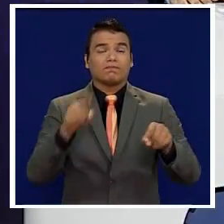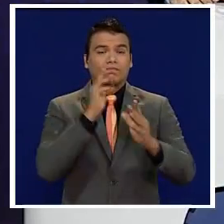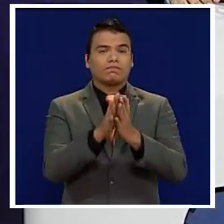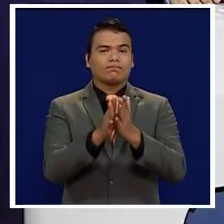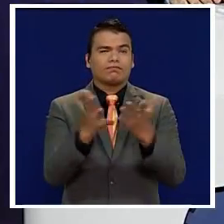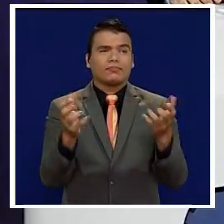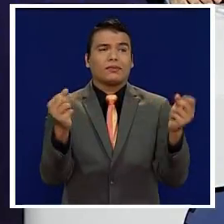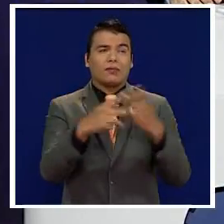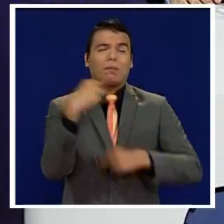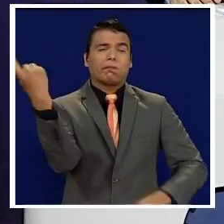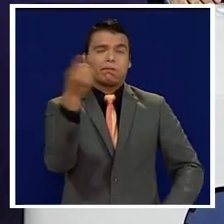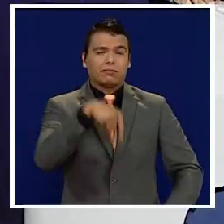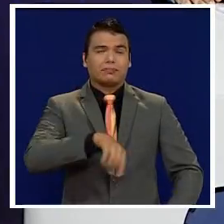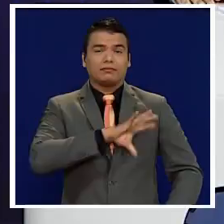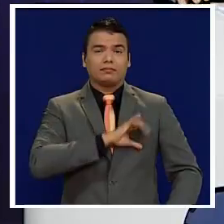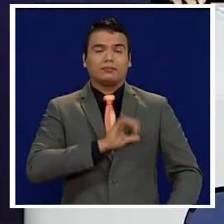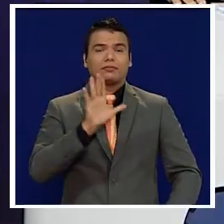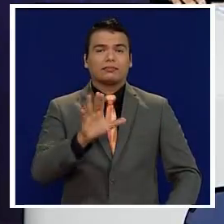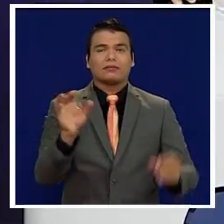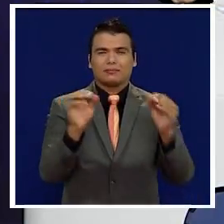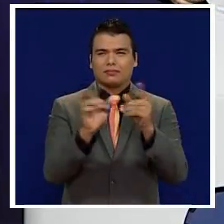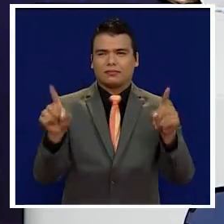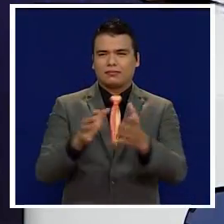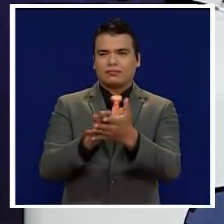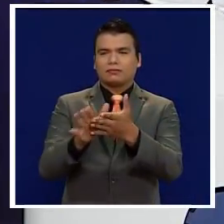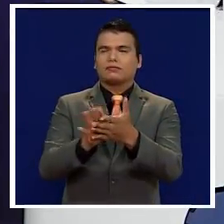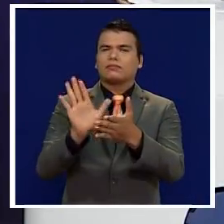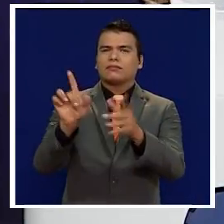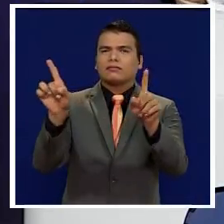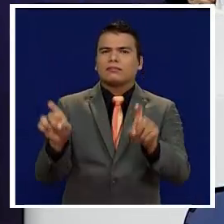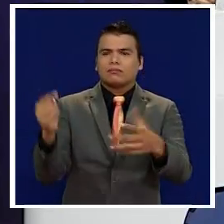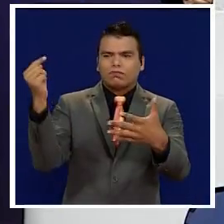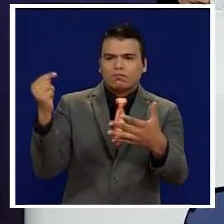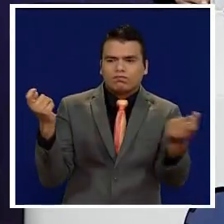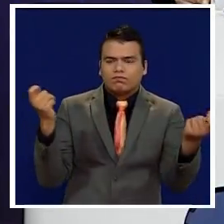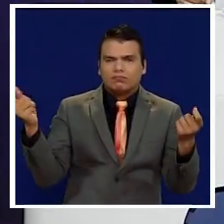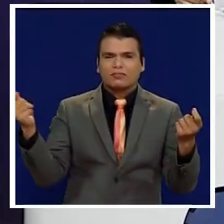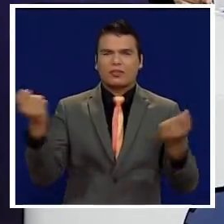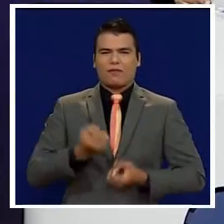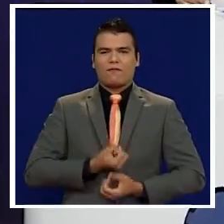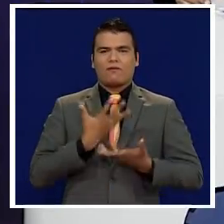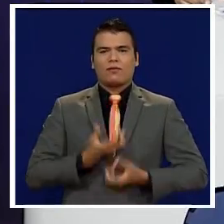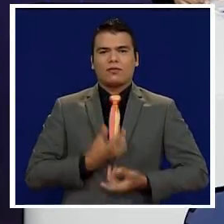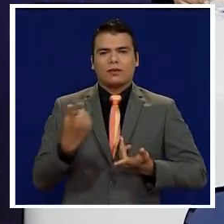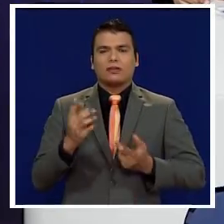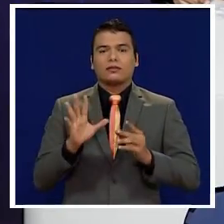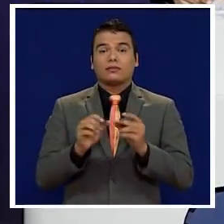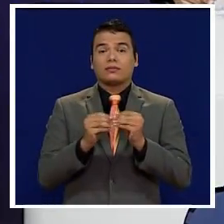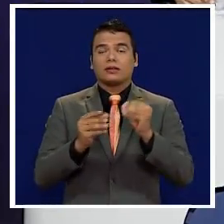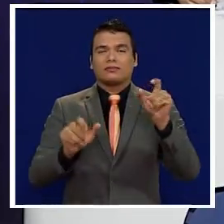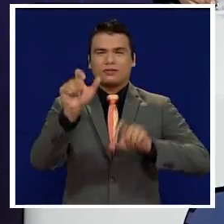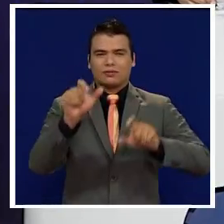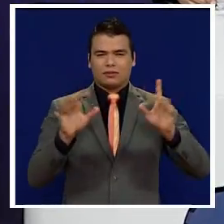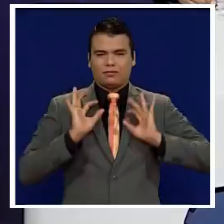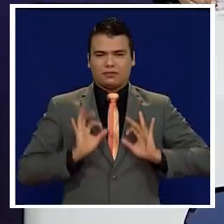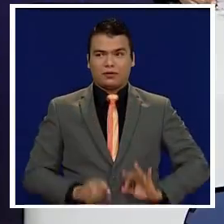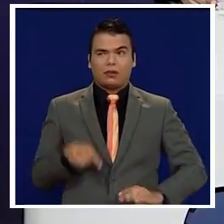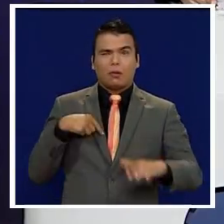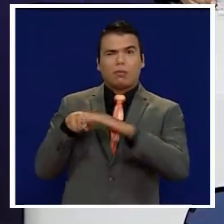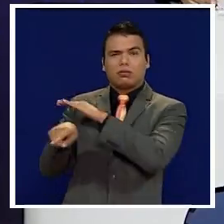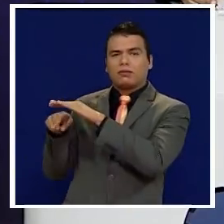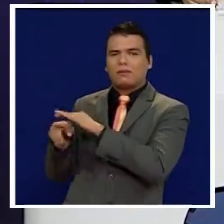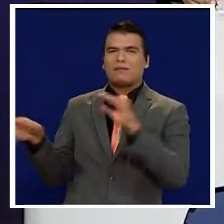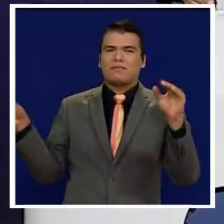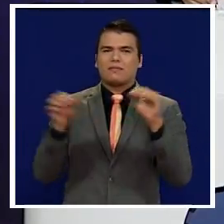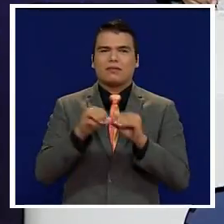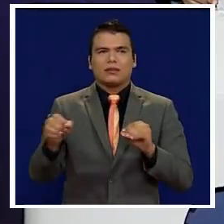lamentablemente de la violencia en esta ciudad. También les informaremos sobre medidas en Florida Valle, los soldados que se escaparon en Cartago y estamos en las